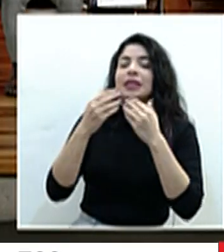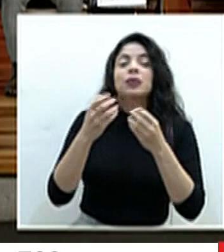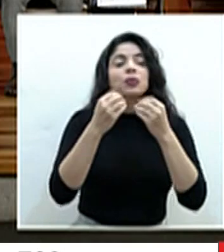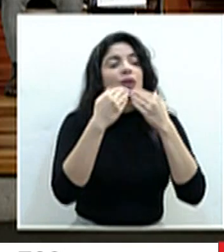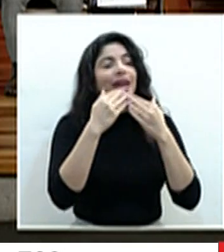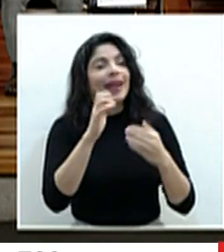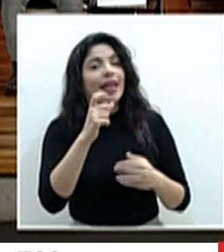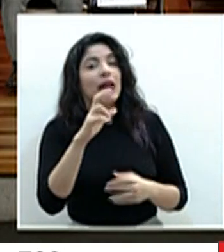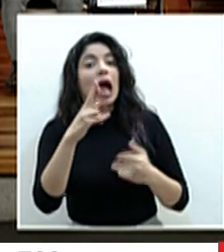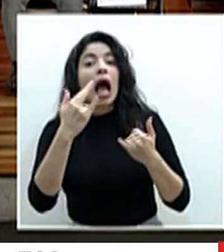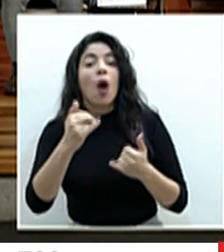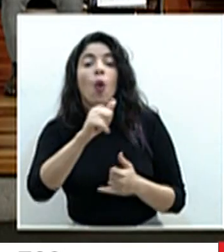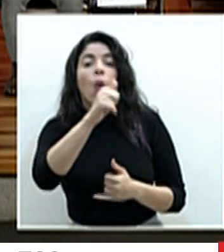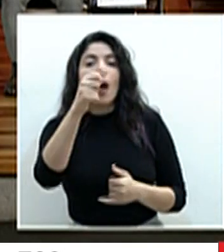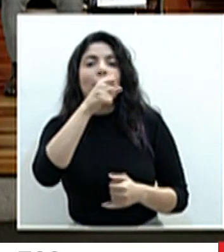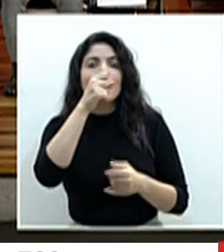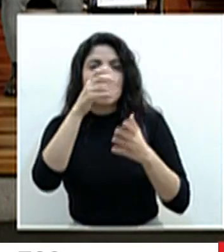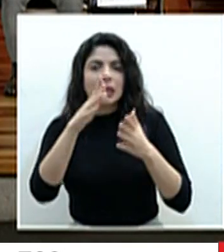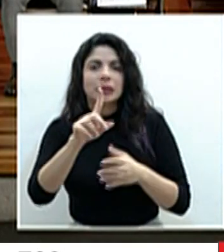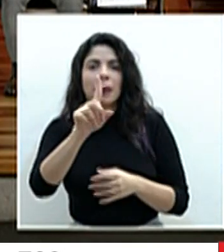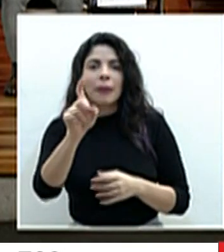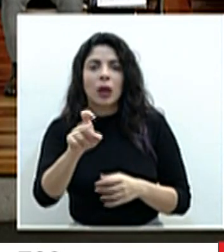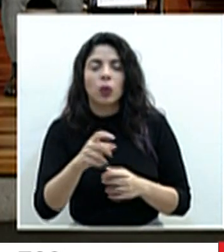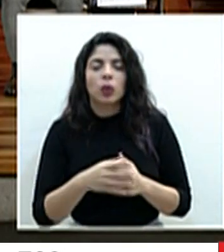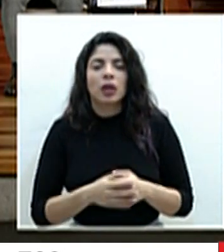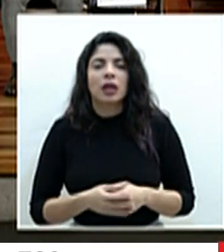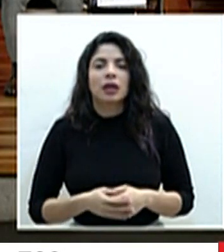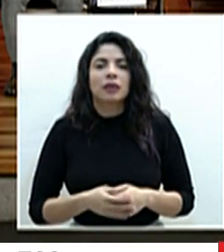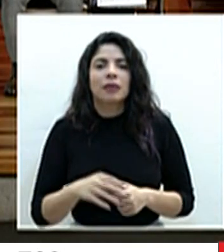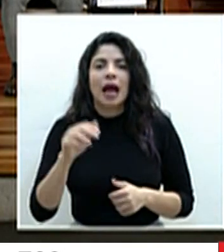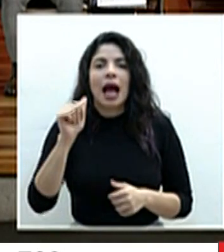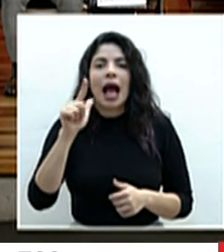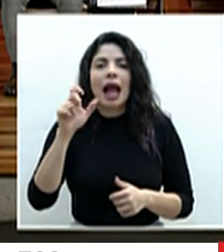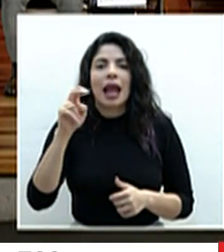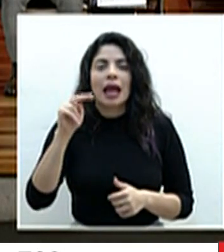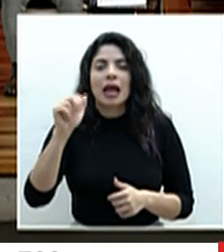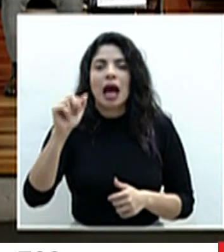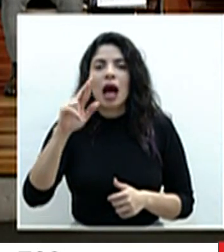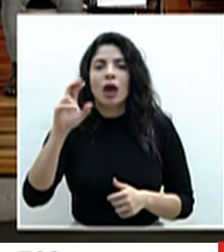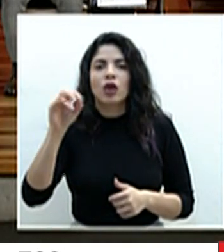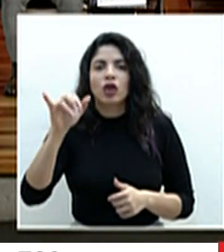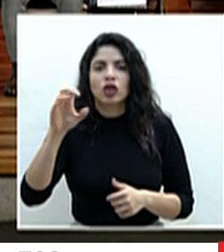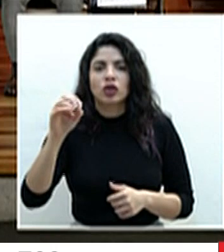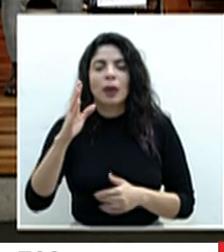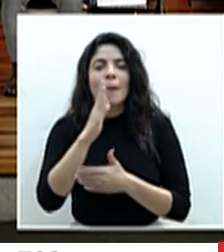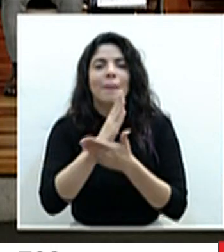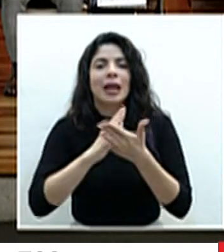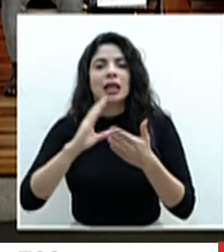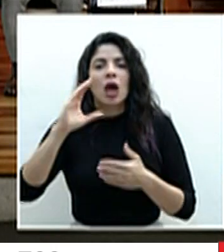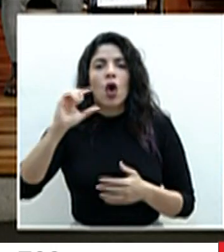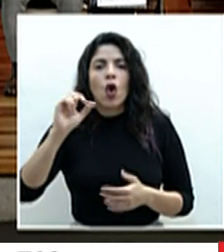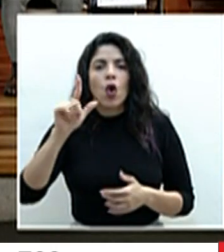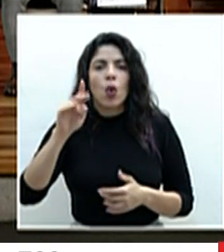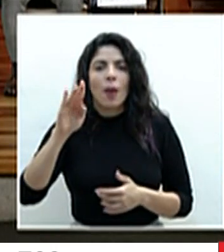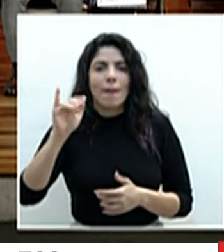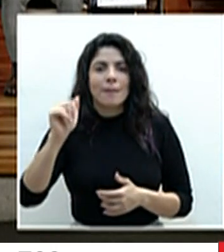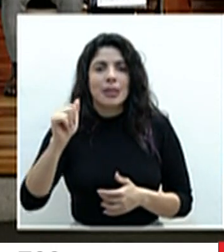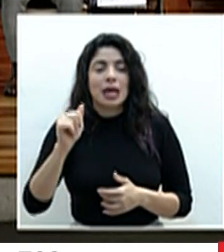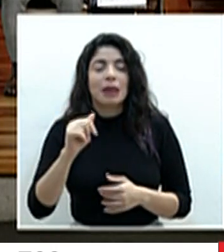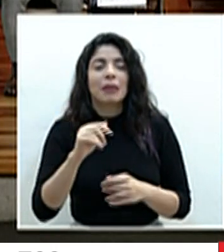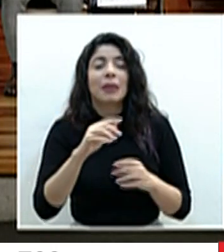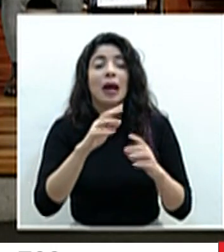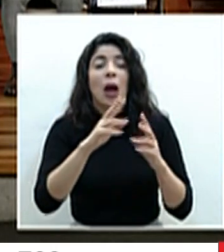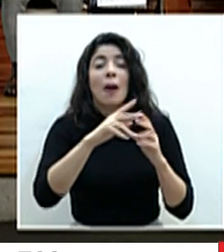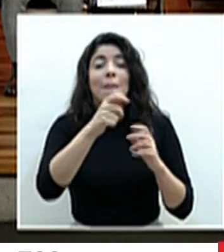colega en realizar su consulta es Alan Arroyo, de Noticias Colombia. Colegas, vamos a pasarlos a cada